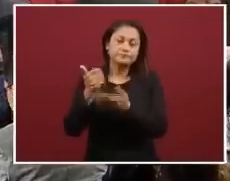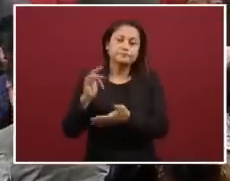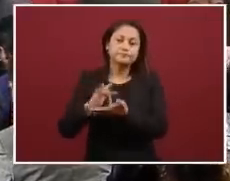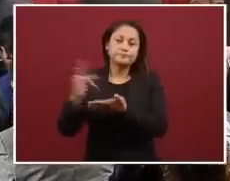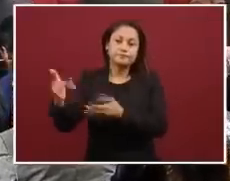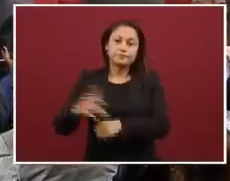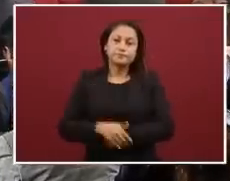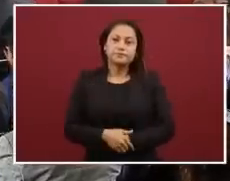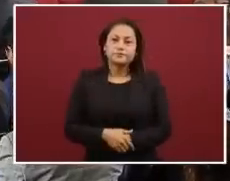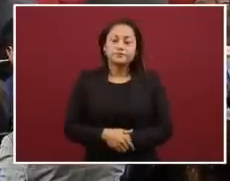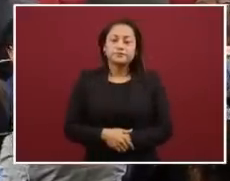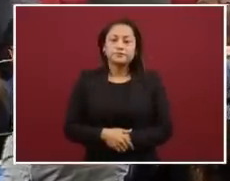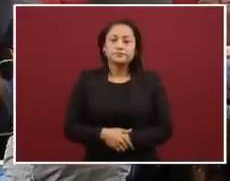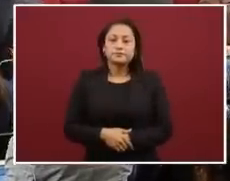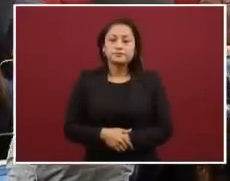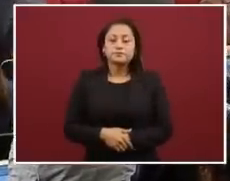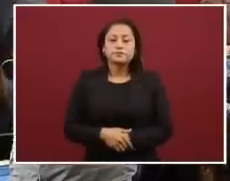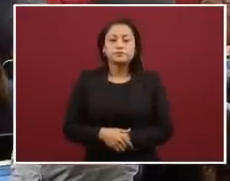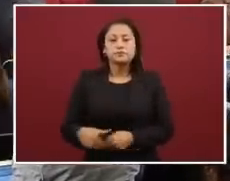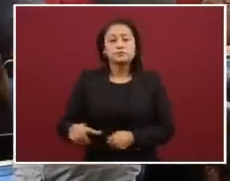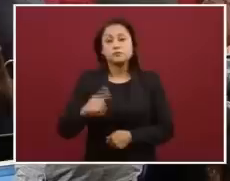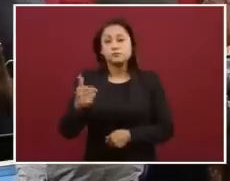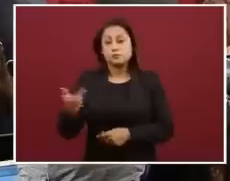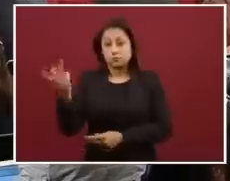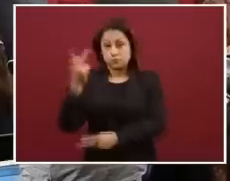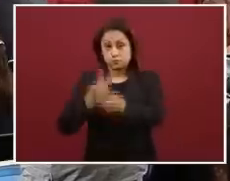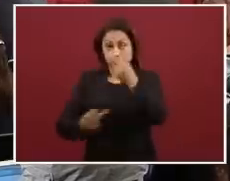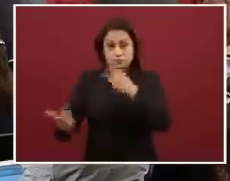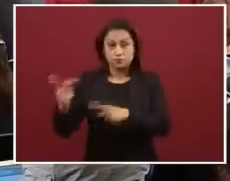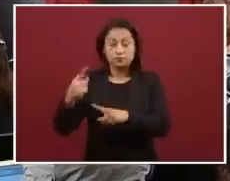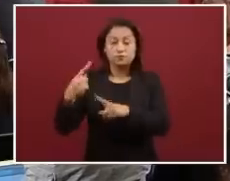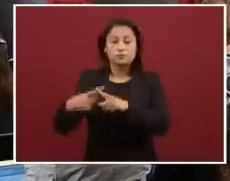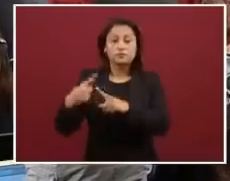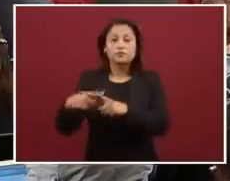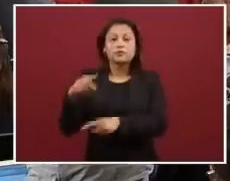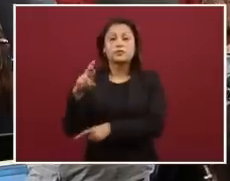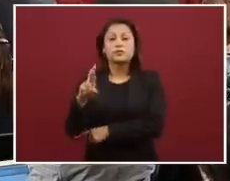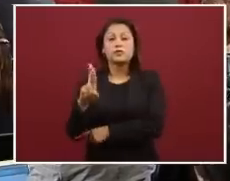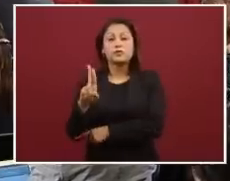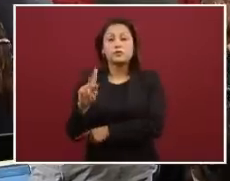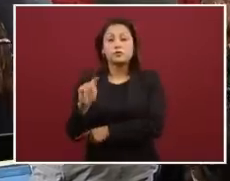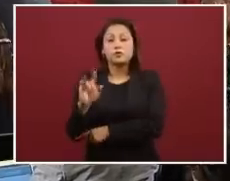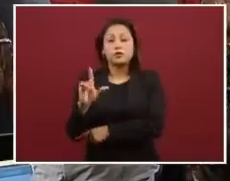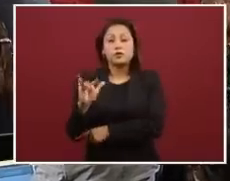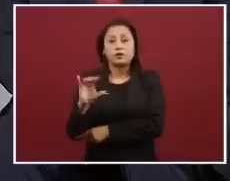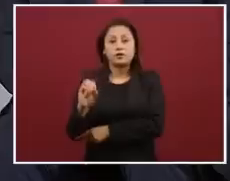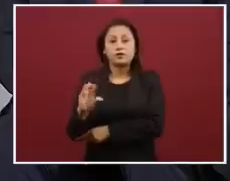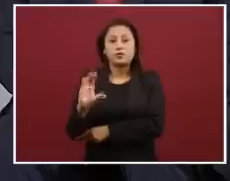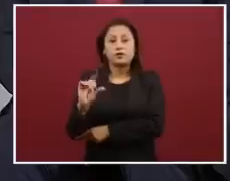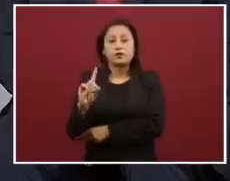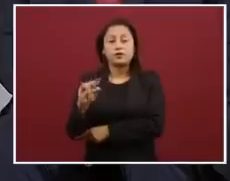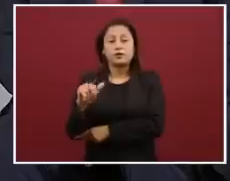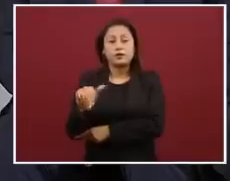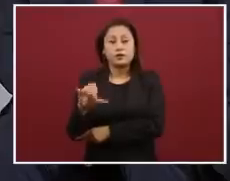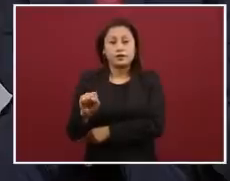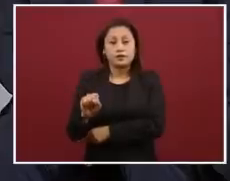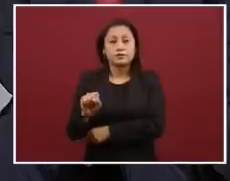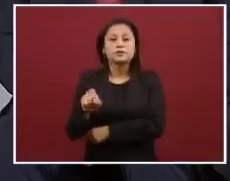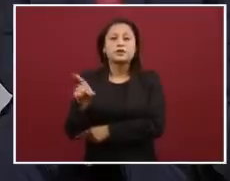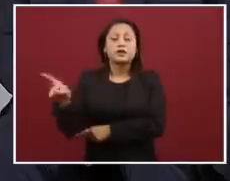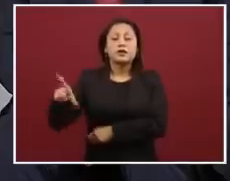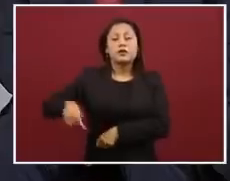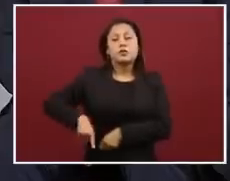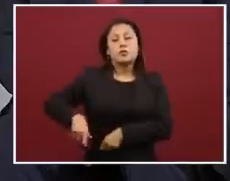Está también con nosotros Rutilio Escandón Cadenas, gobernador del estado